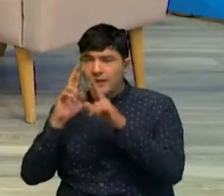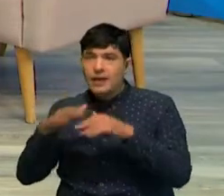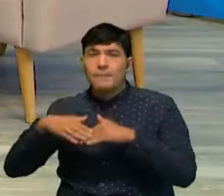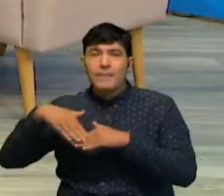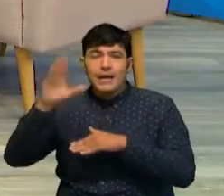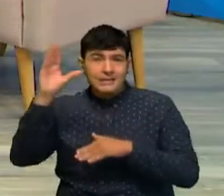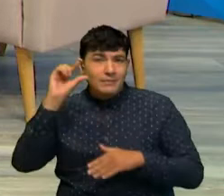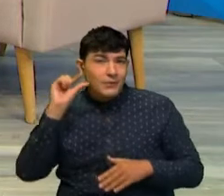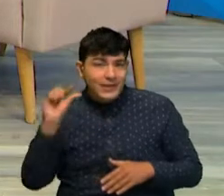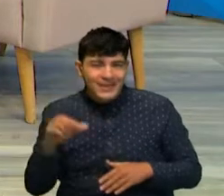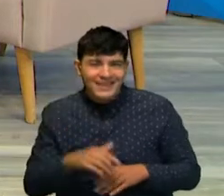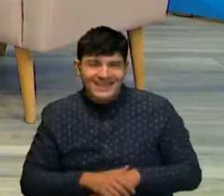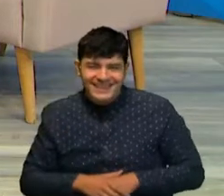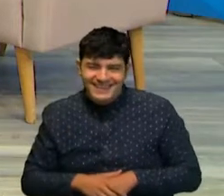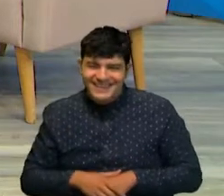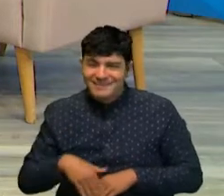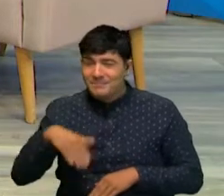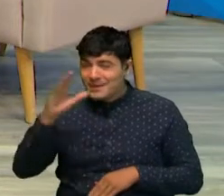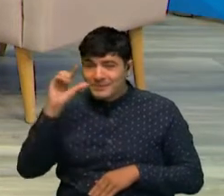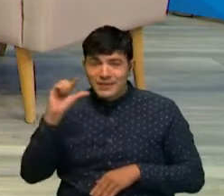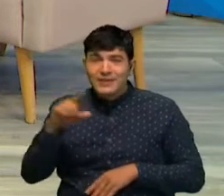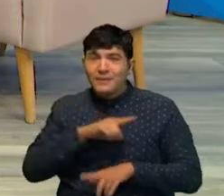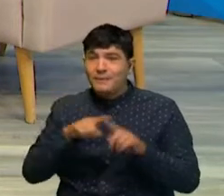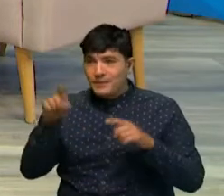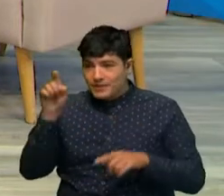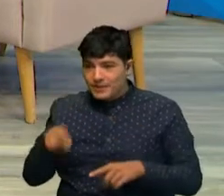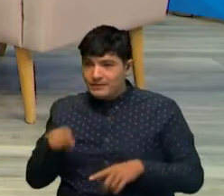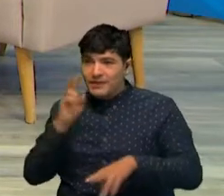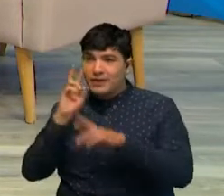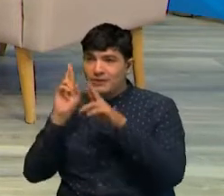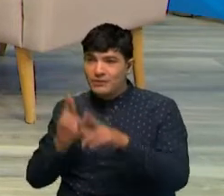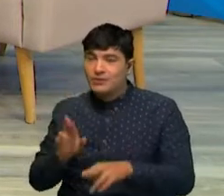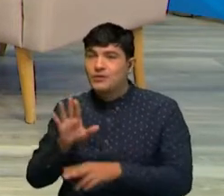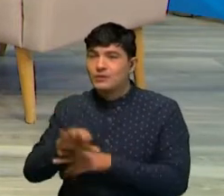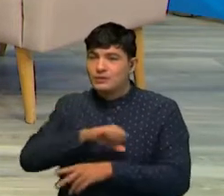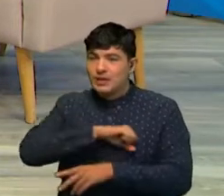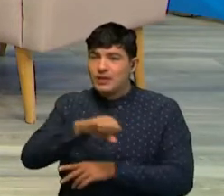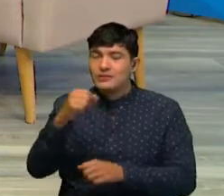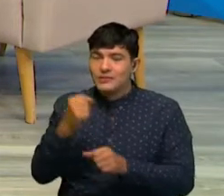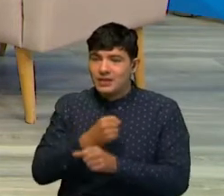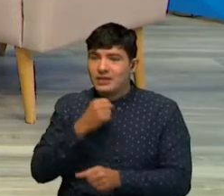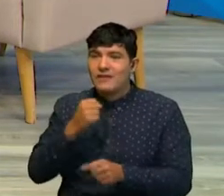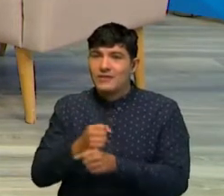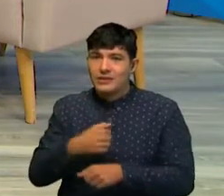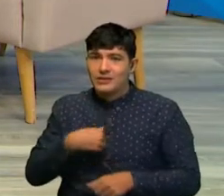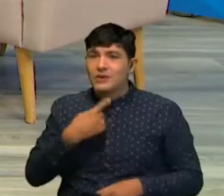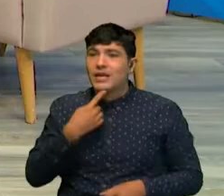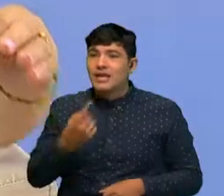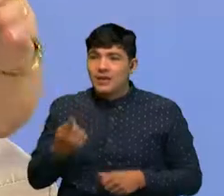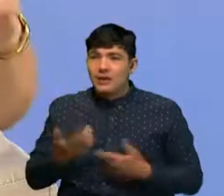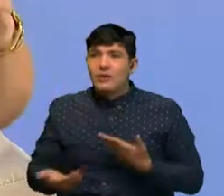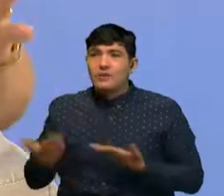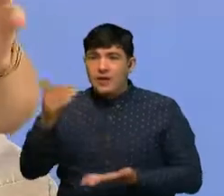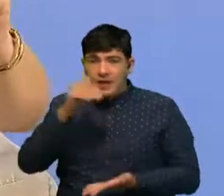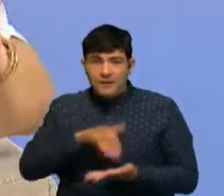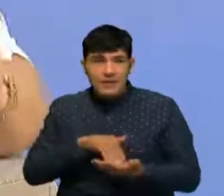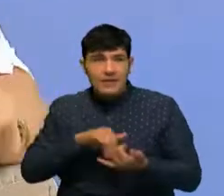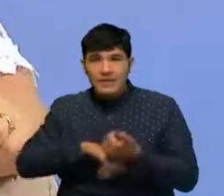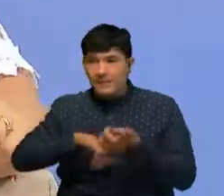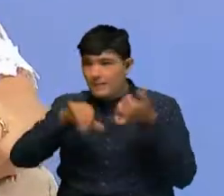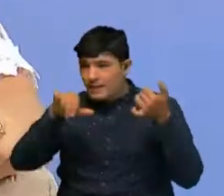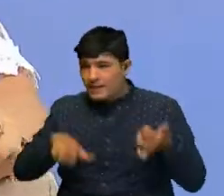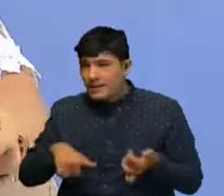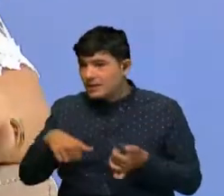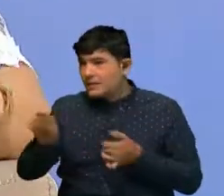decía don Rubén. A que se le reconozca sus derechos laborales. Y yo se lo comento, o sea, lo digo de nuevo, independientemente